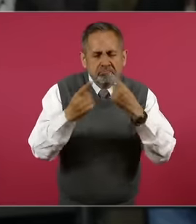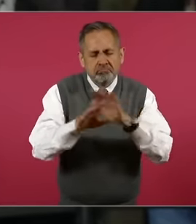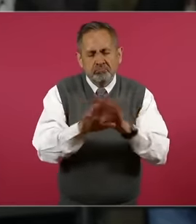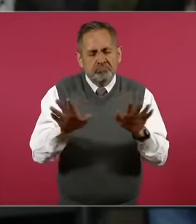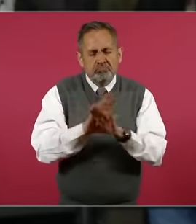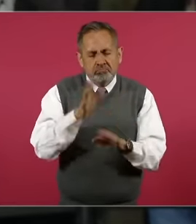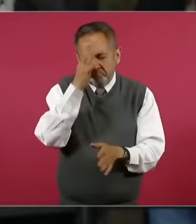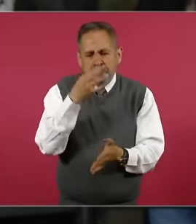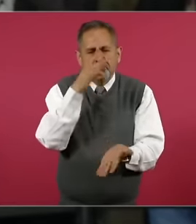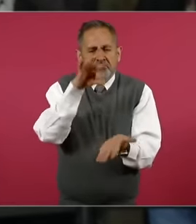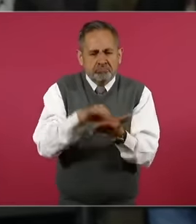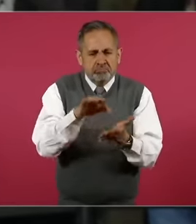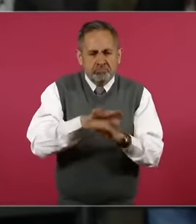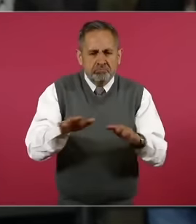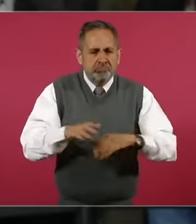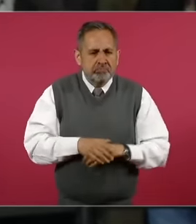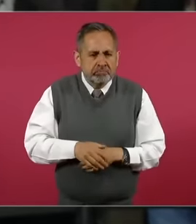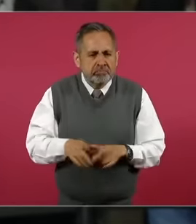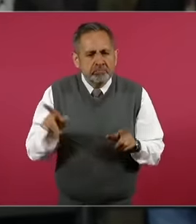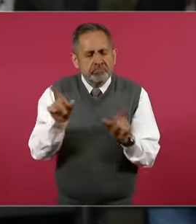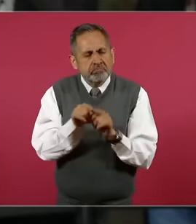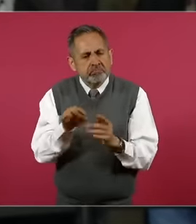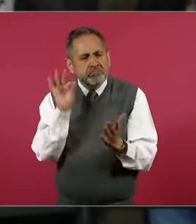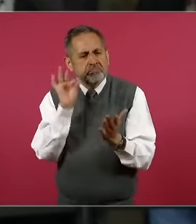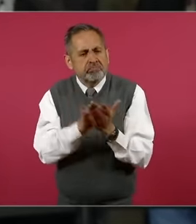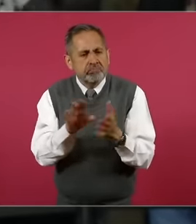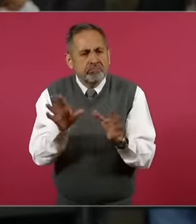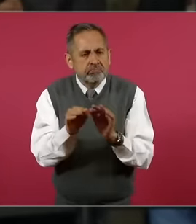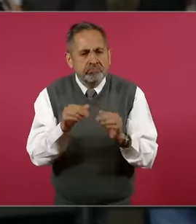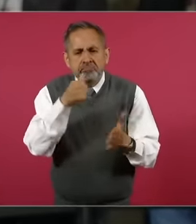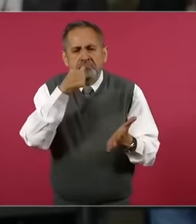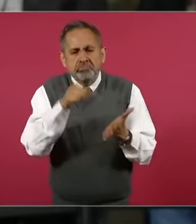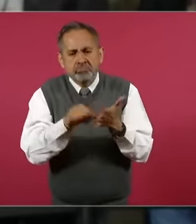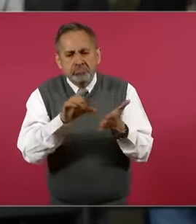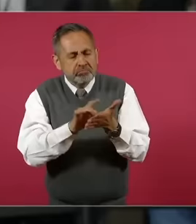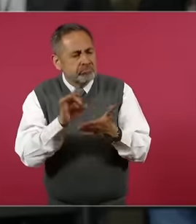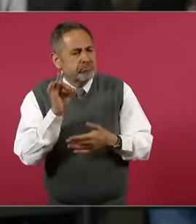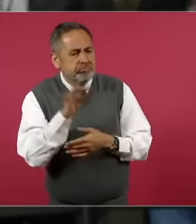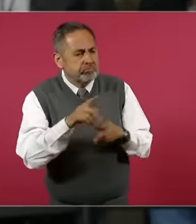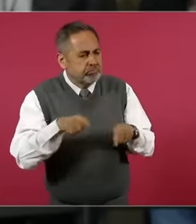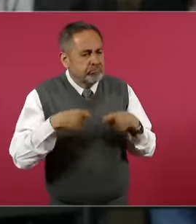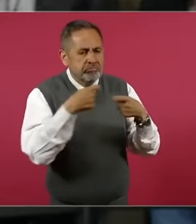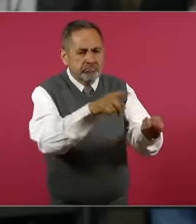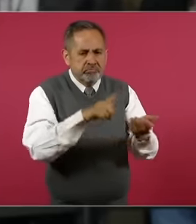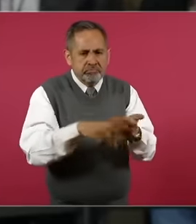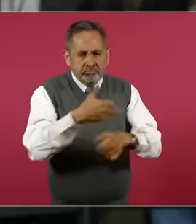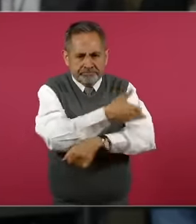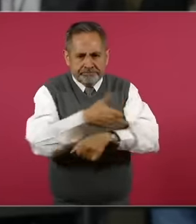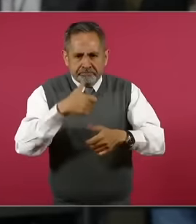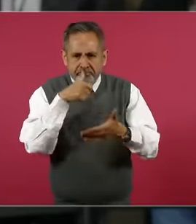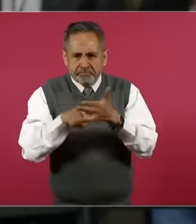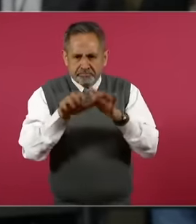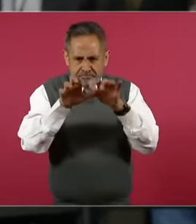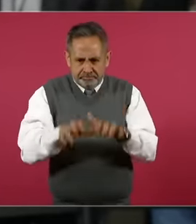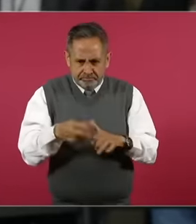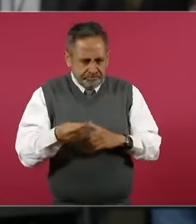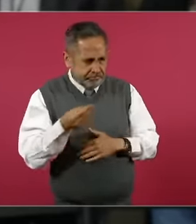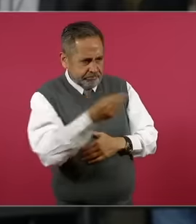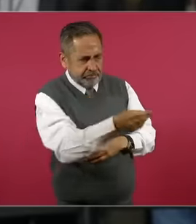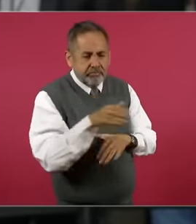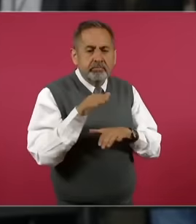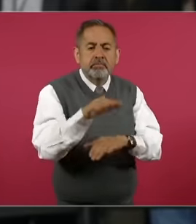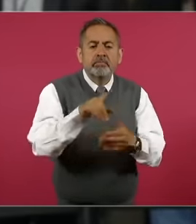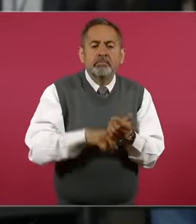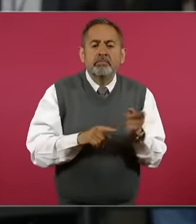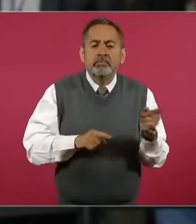discusión, ya está ahí, solo hacer la precisión de la carta que usted entregó a los familiares con el caso